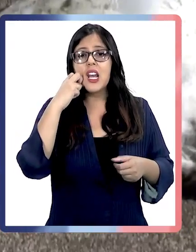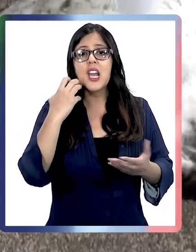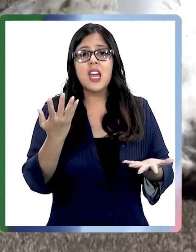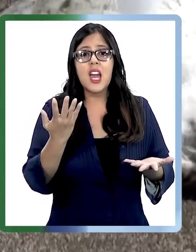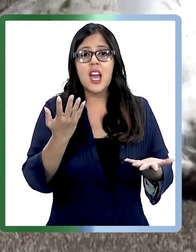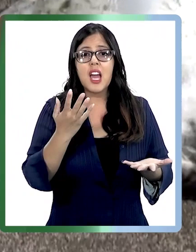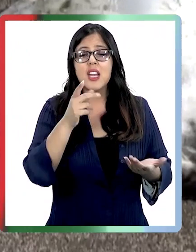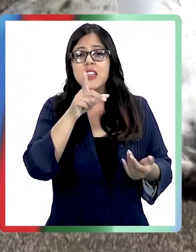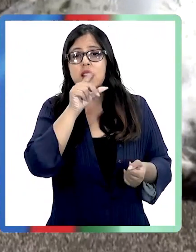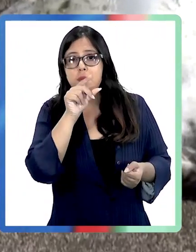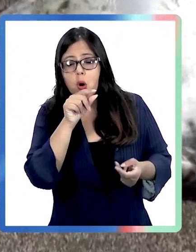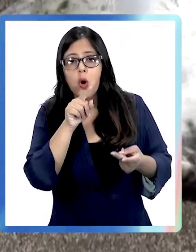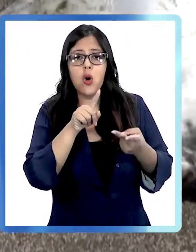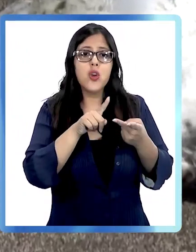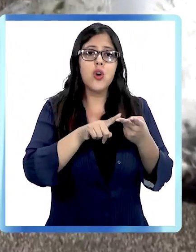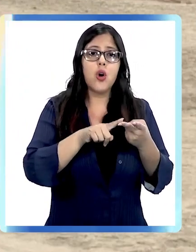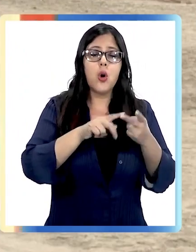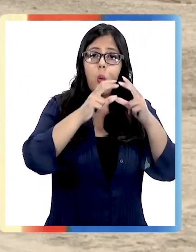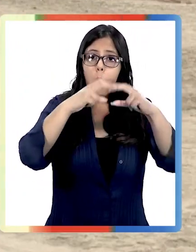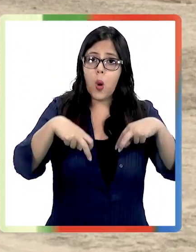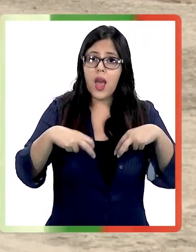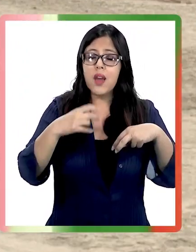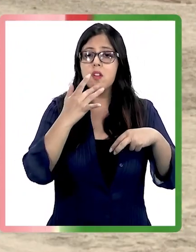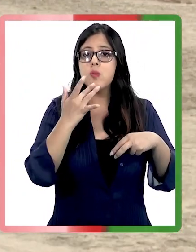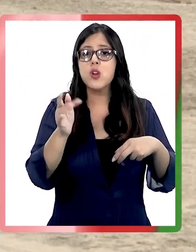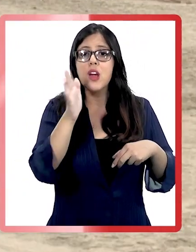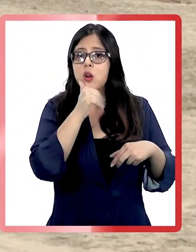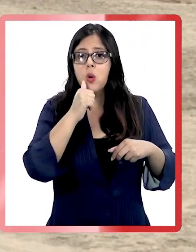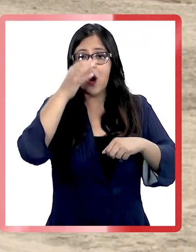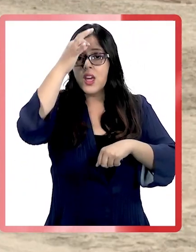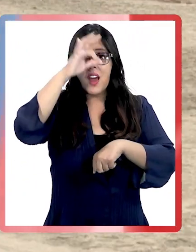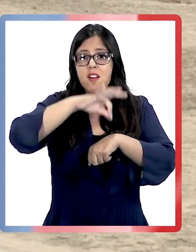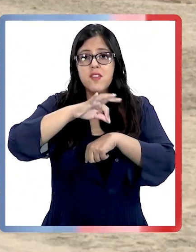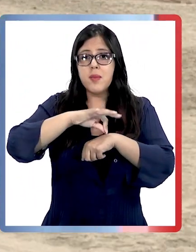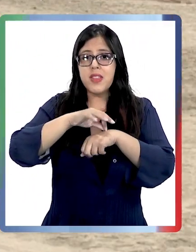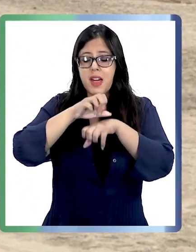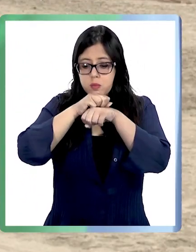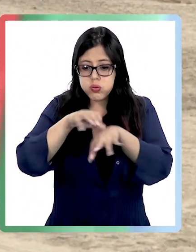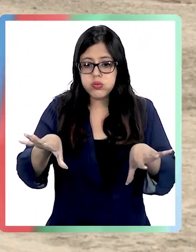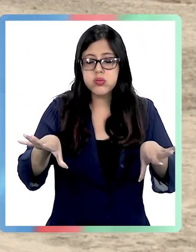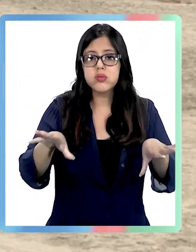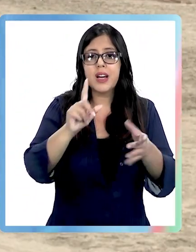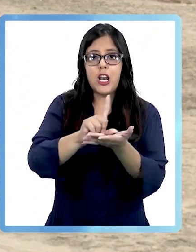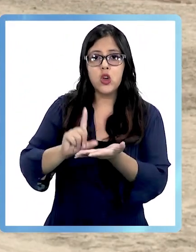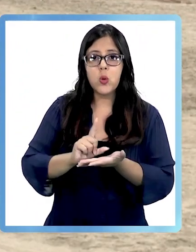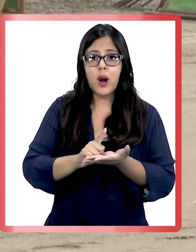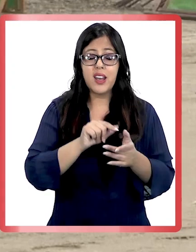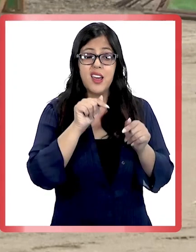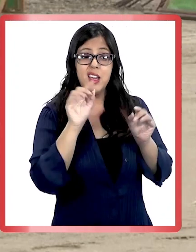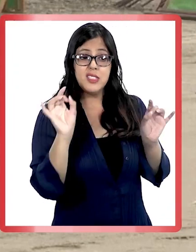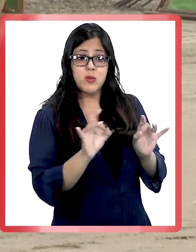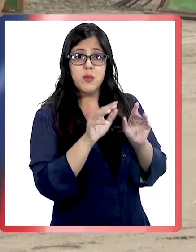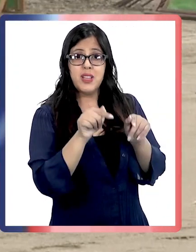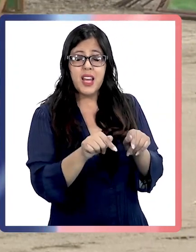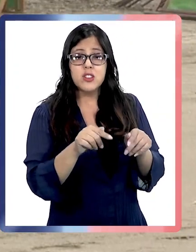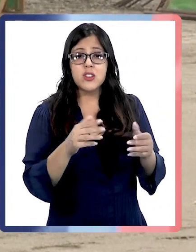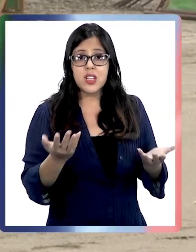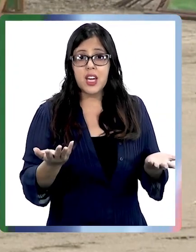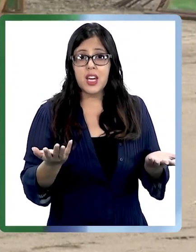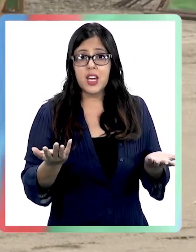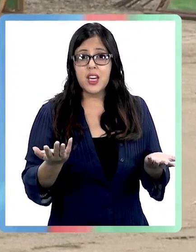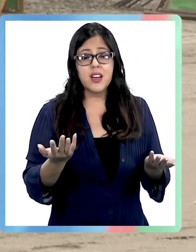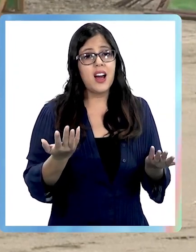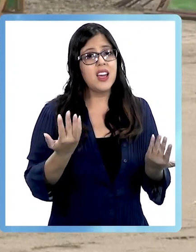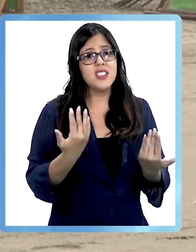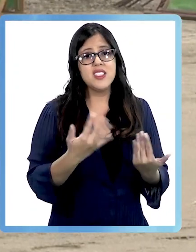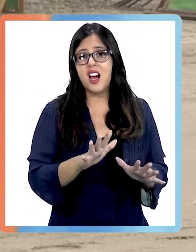ave ni de huevo, ninguna carne blanca, porque en realidad no hay contagio hacia los planteles, y que cuando eso ocurre, la verdad es que